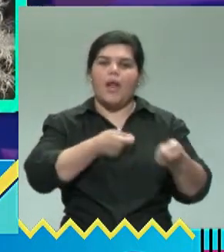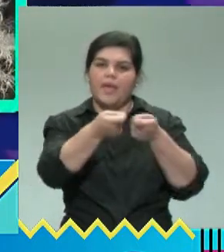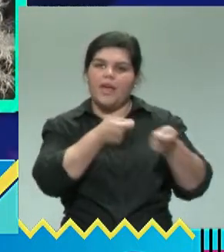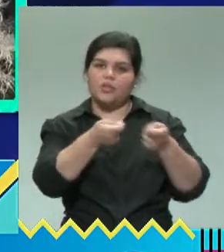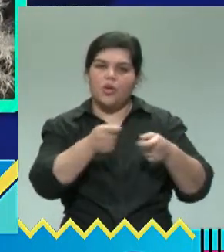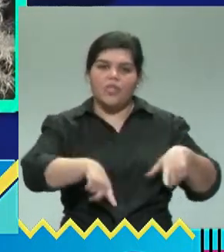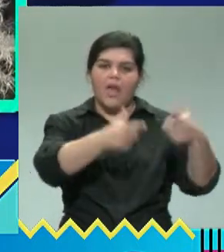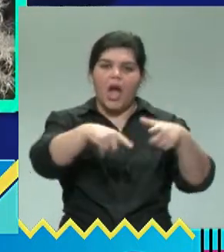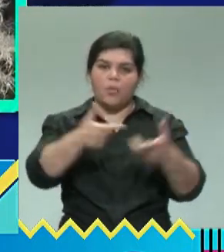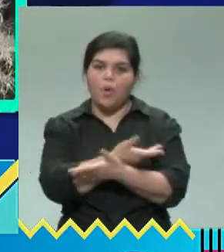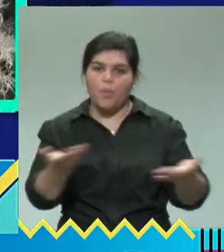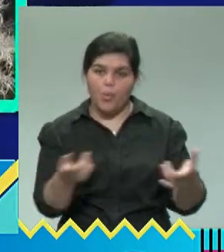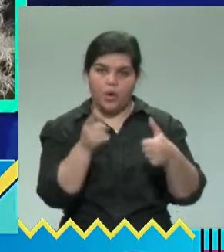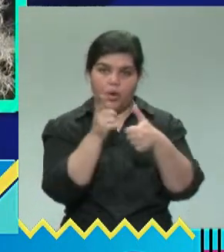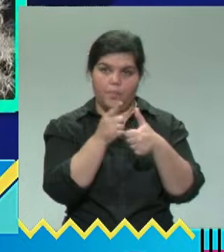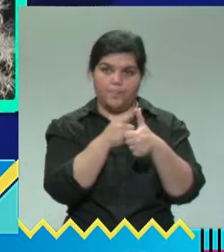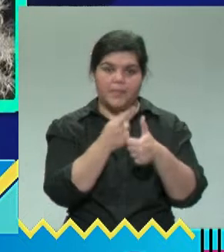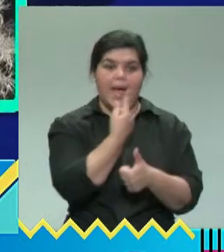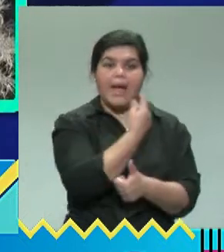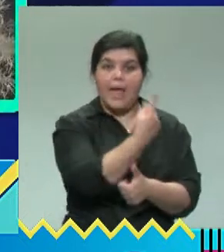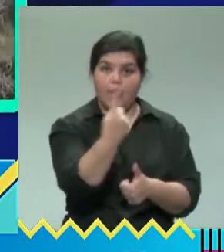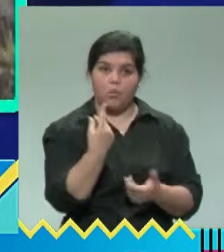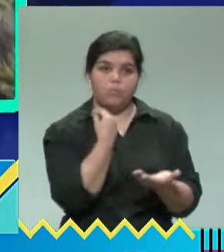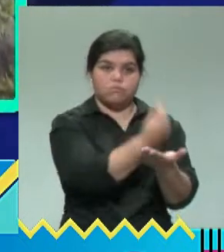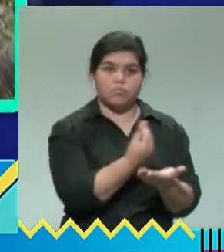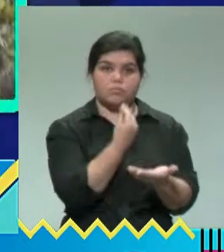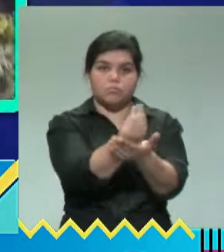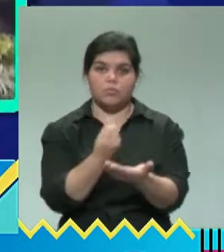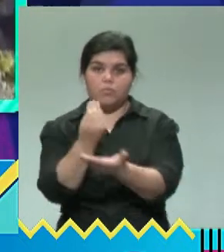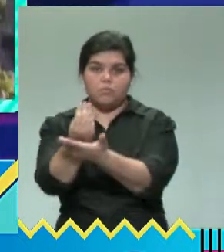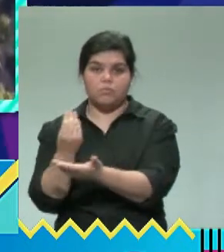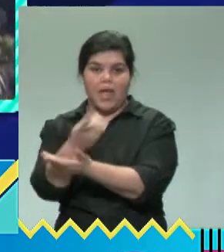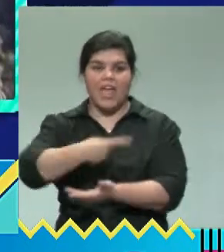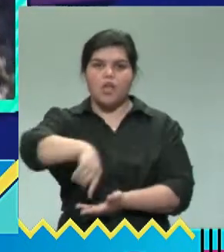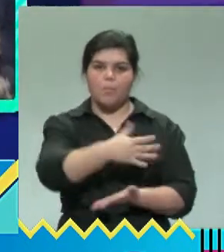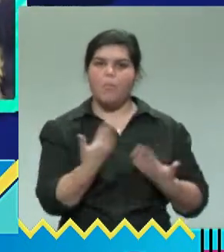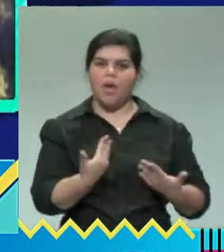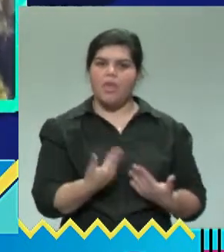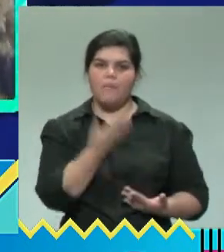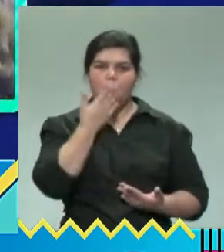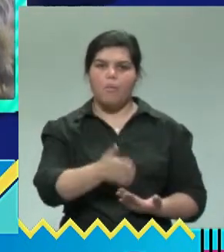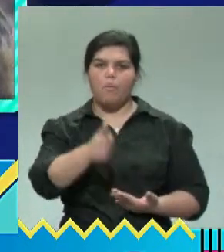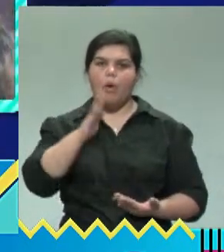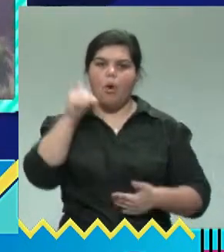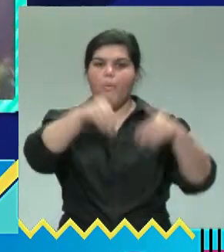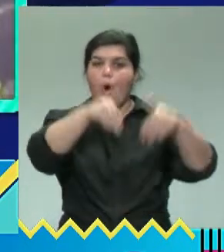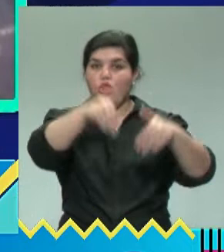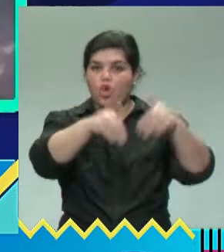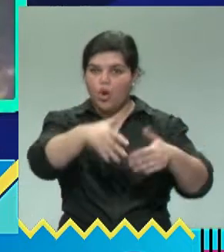cada uno de estos actores nombra un representante con voz y voto para decidir políticas